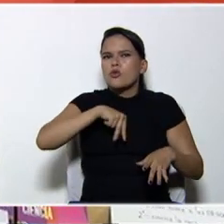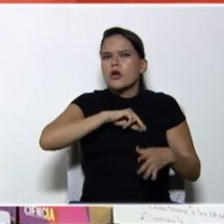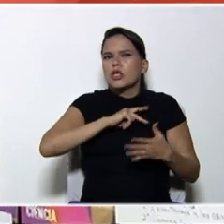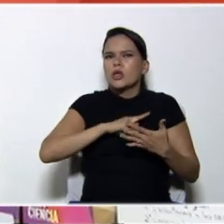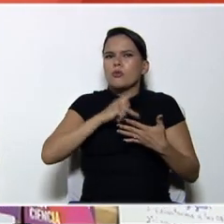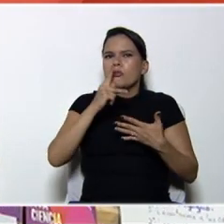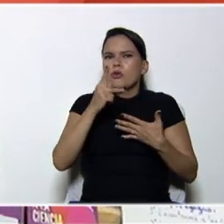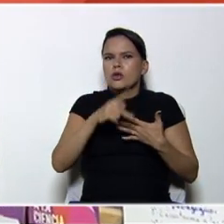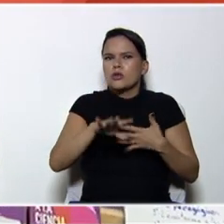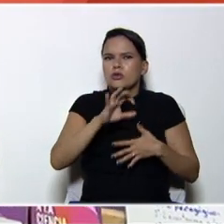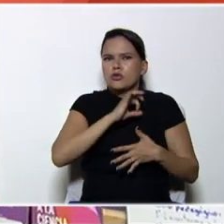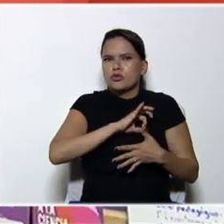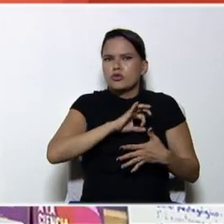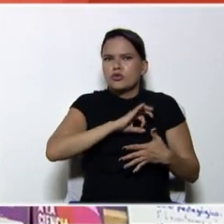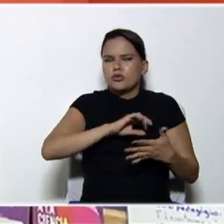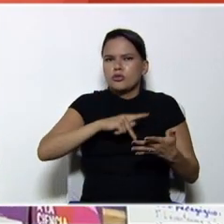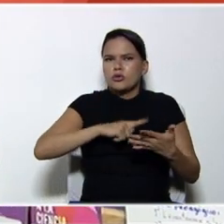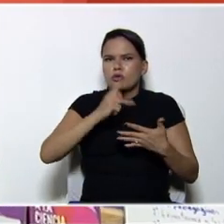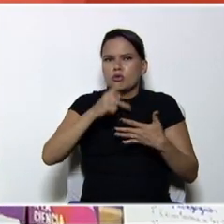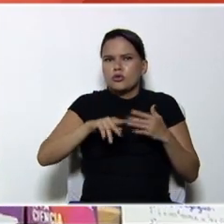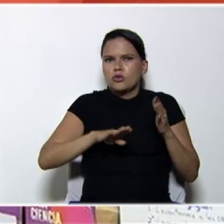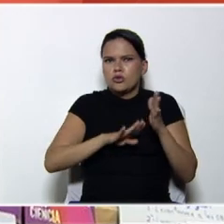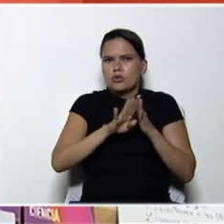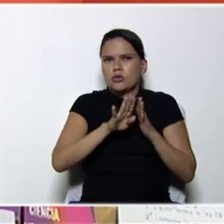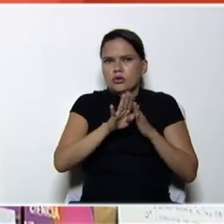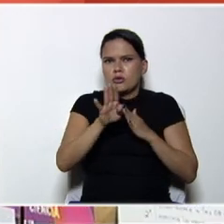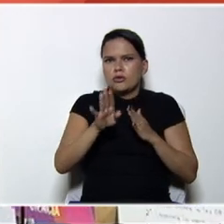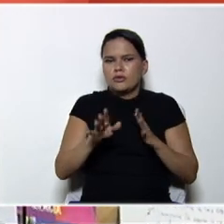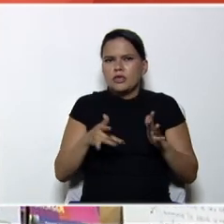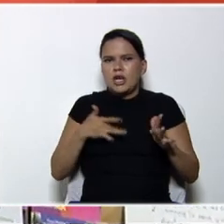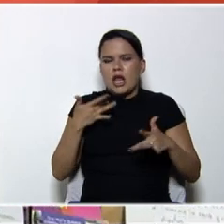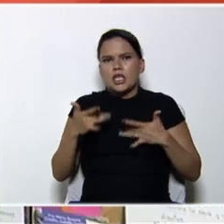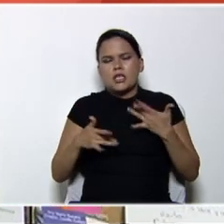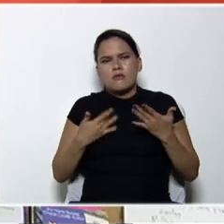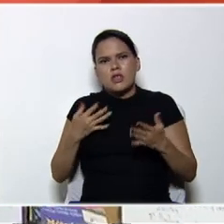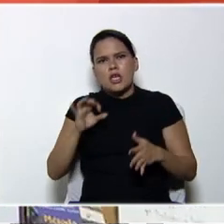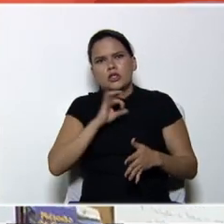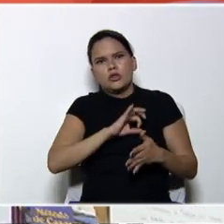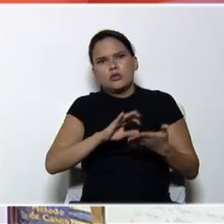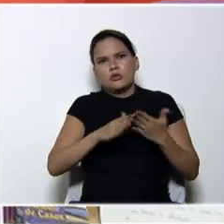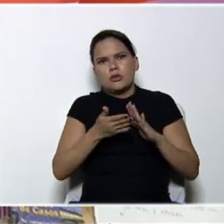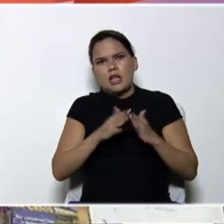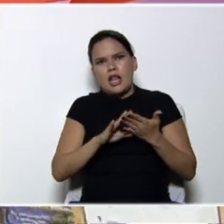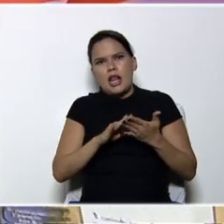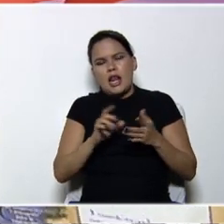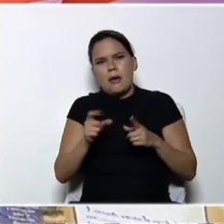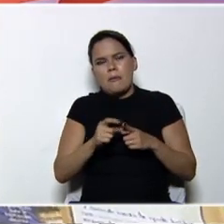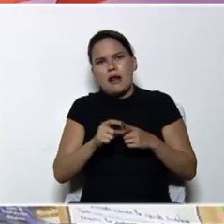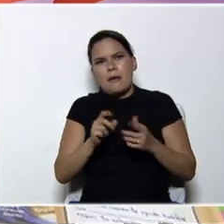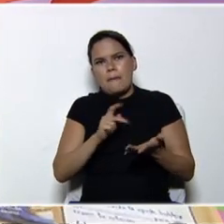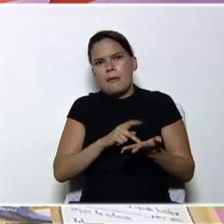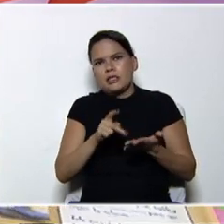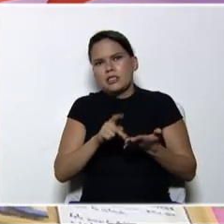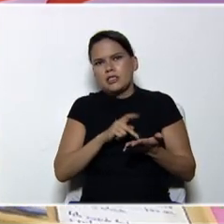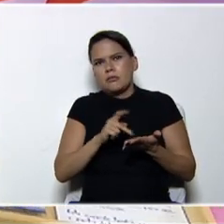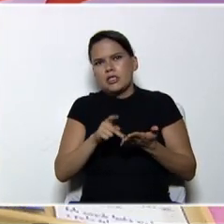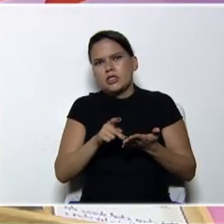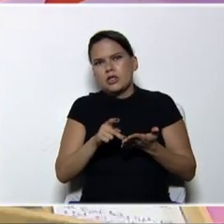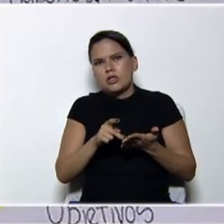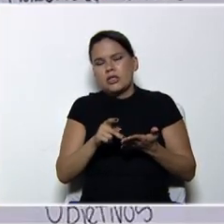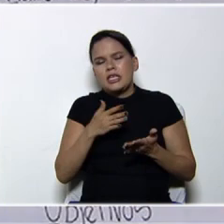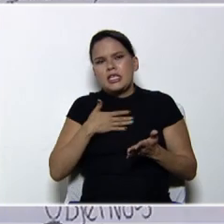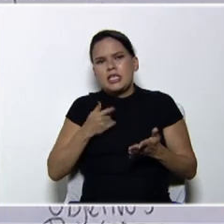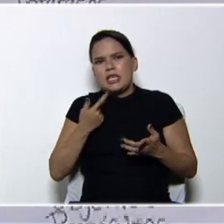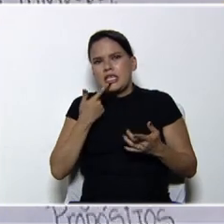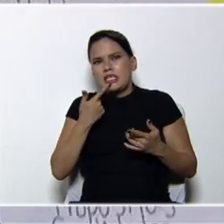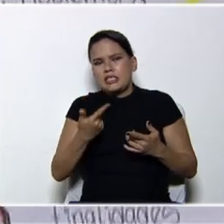de creación, recreación y producción, y las actividades sociocomunitarias, la palabra participación quiere decir que la responsabilidad de investigar